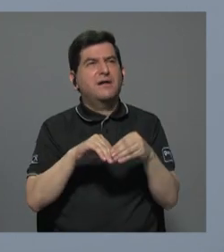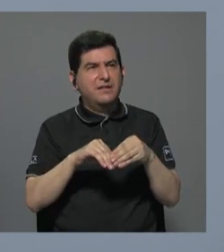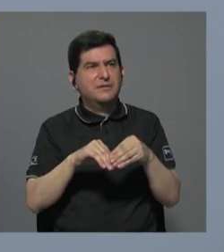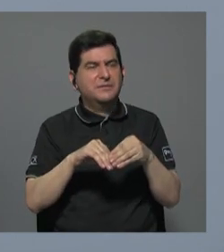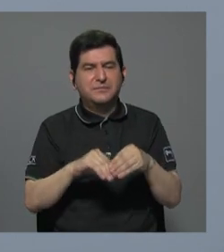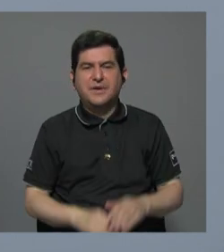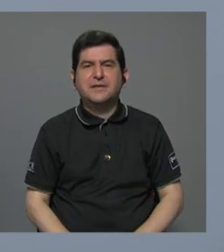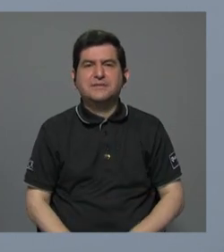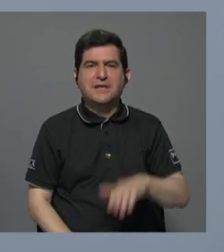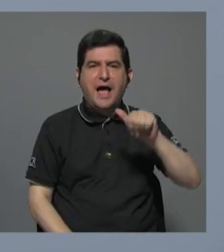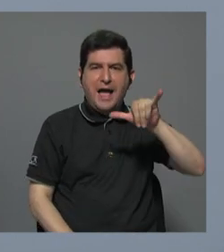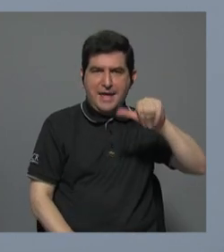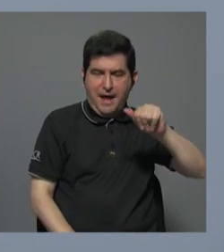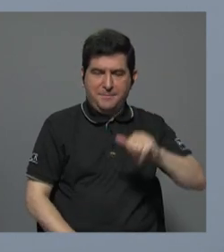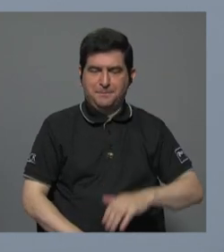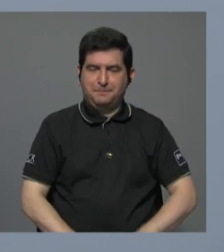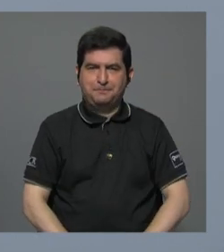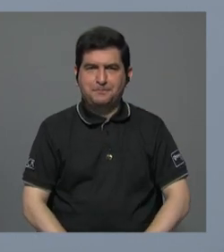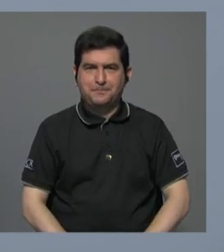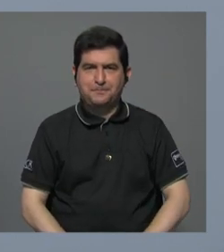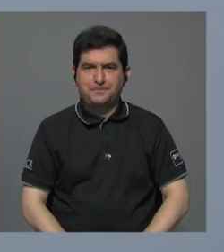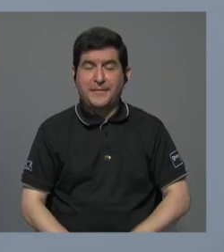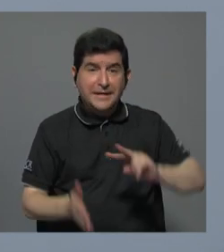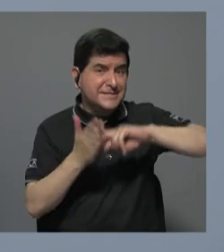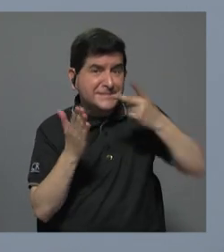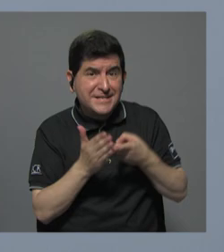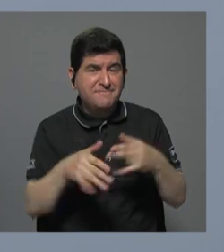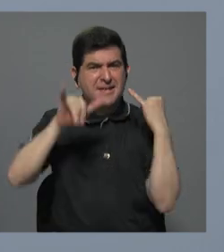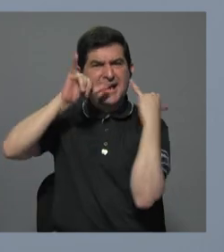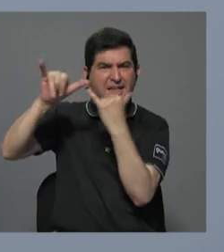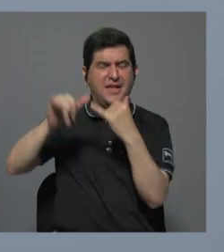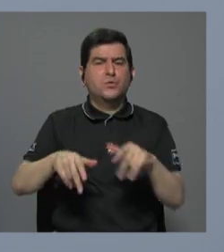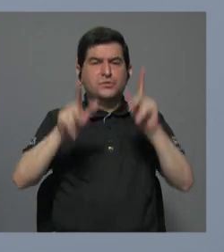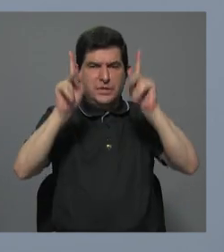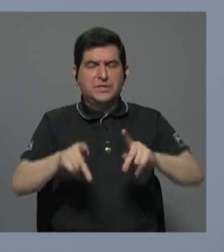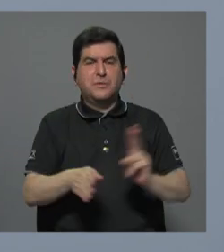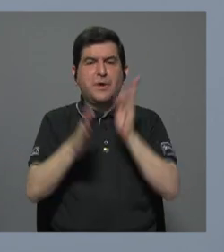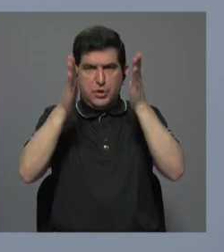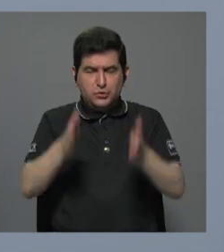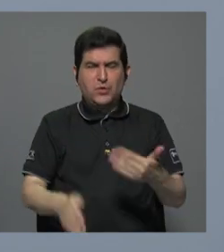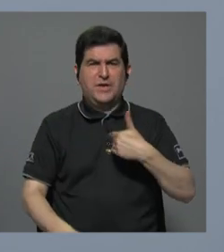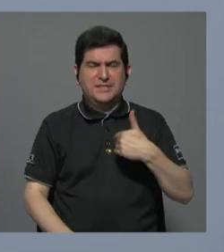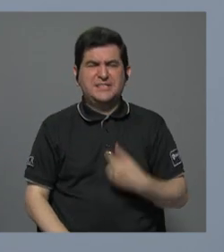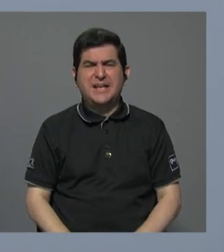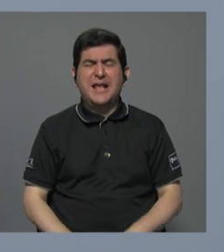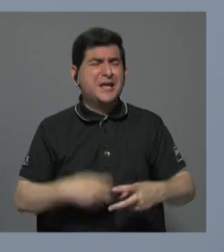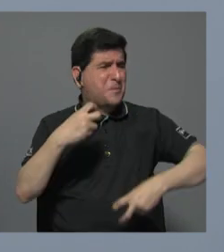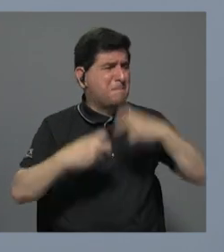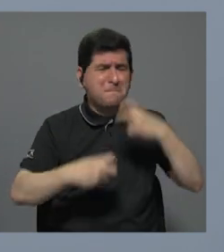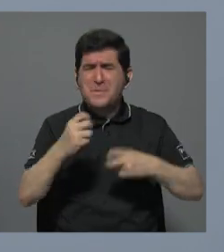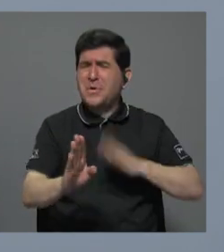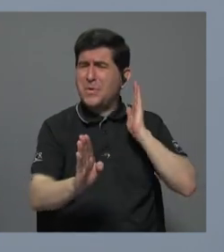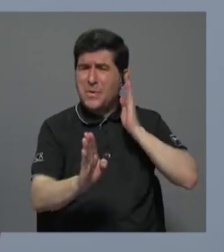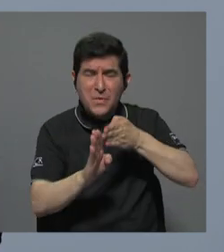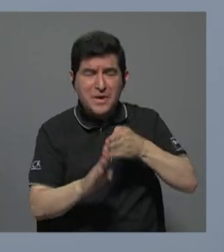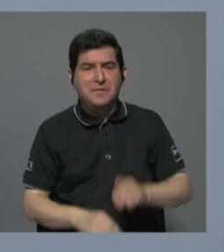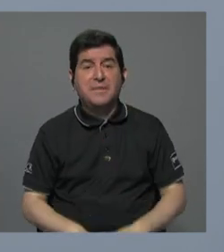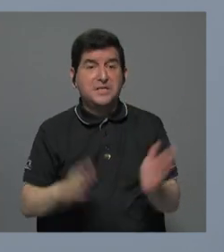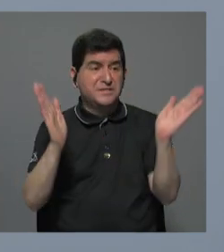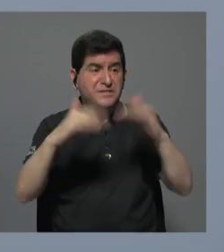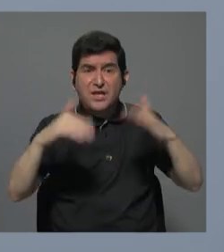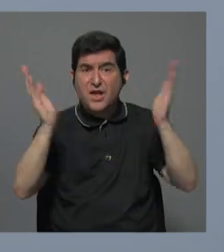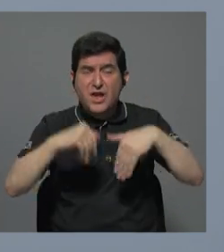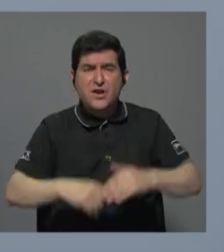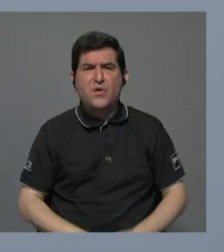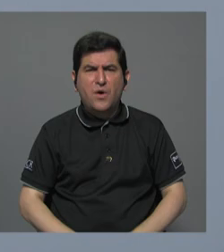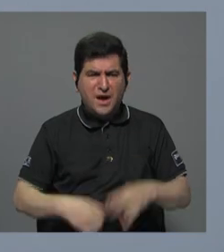este acueductos y alcantarillados estamos hablando de denuncias de usuarios que tenían francas dificultades y a lo cual no hay una